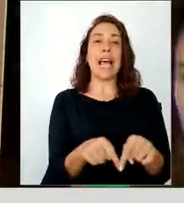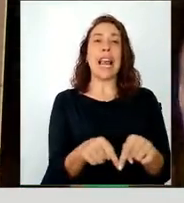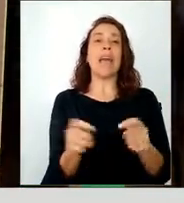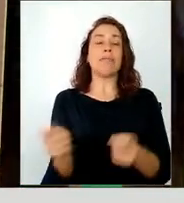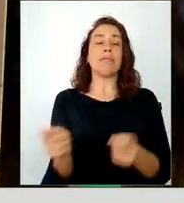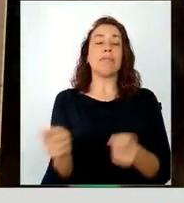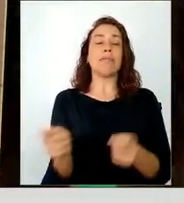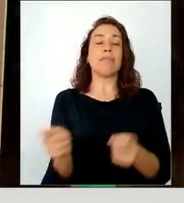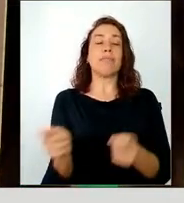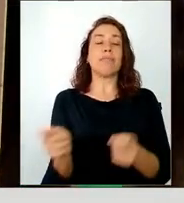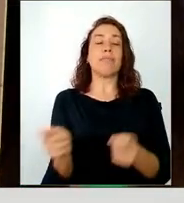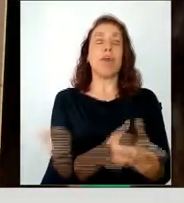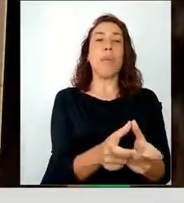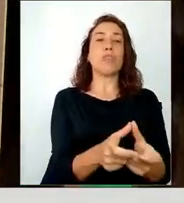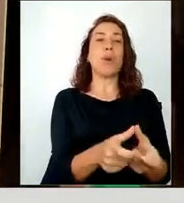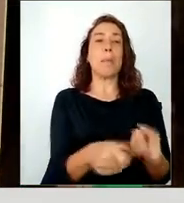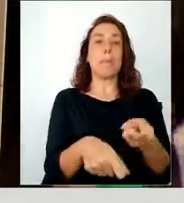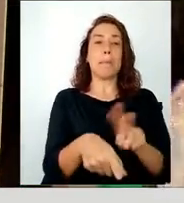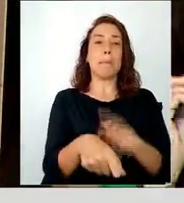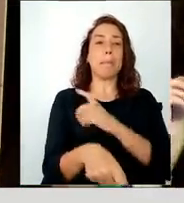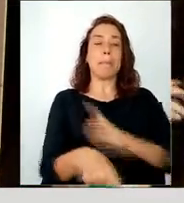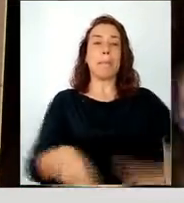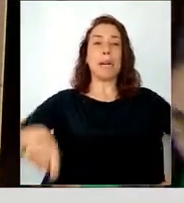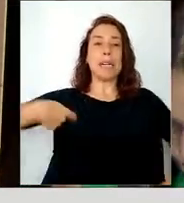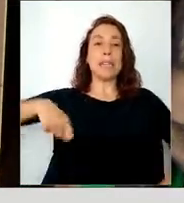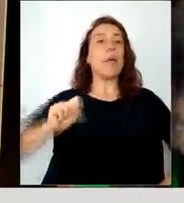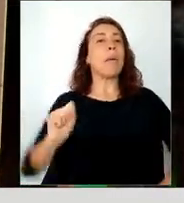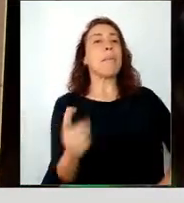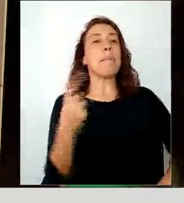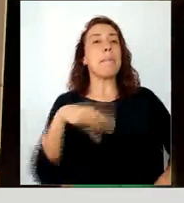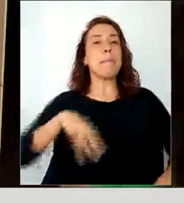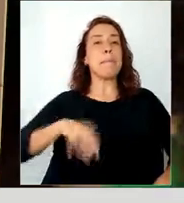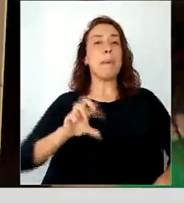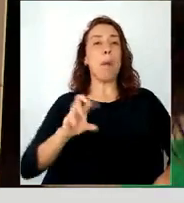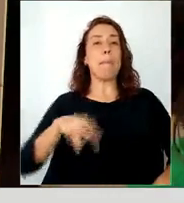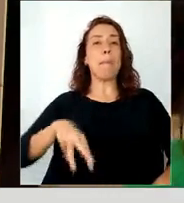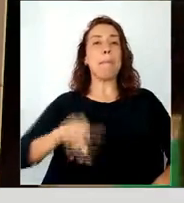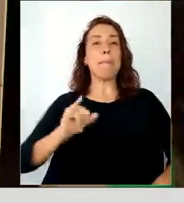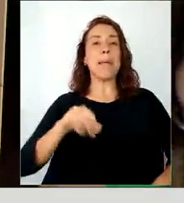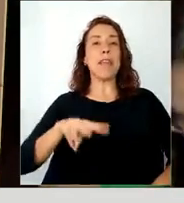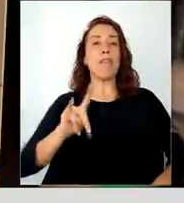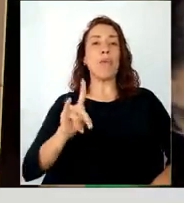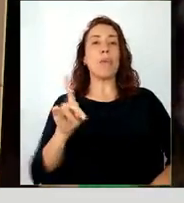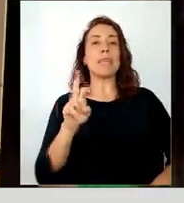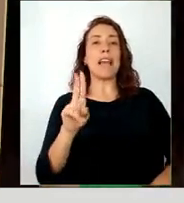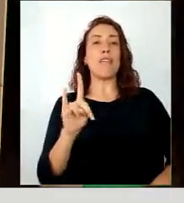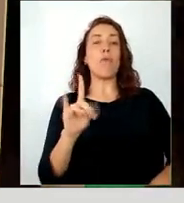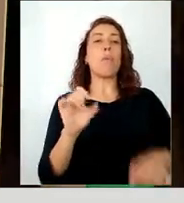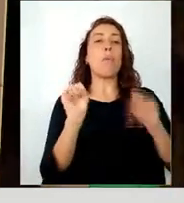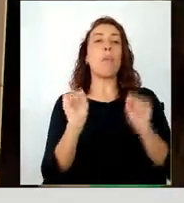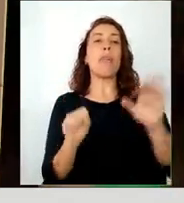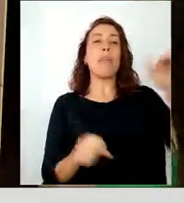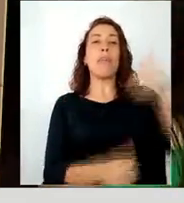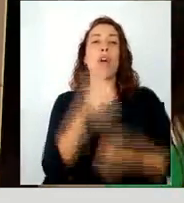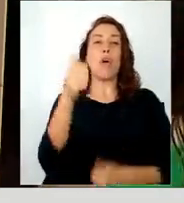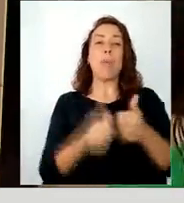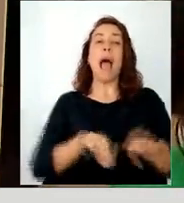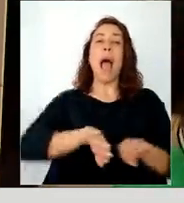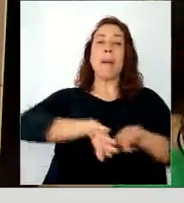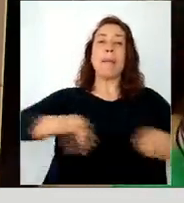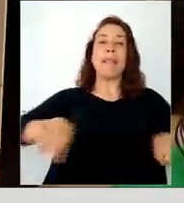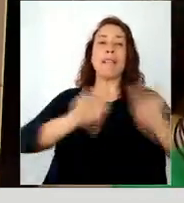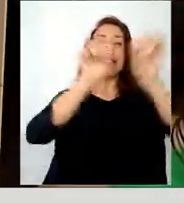comisión mixta uno fue que el mobs mimbo serbio puedan realizar licitaciones por fuera del sistema de información del estado